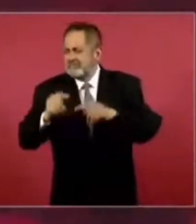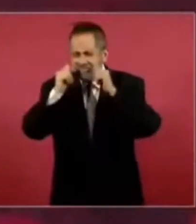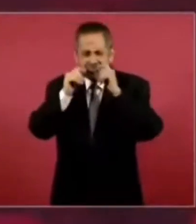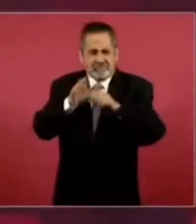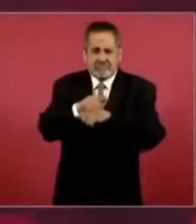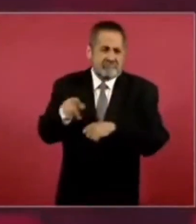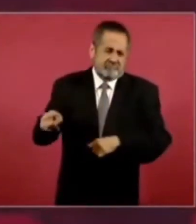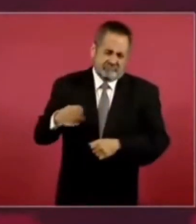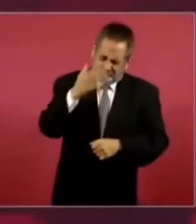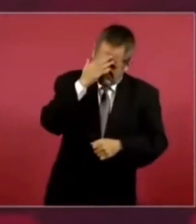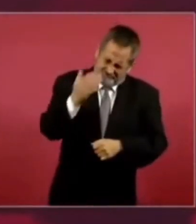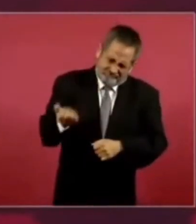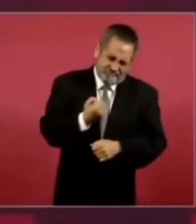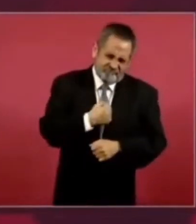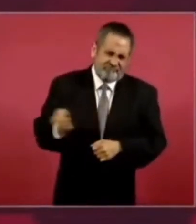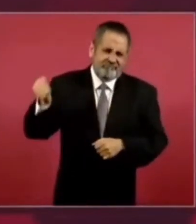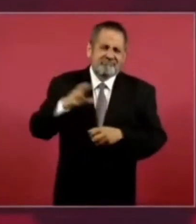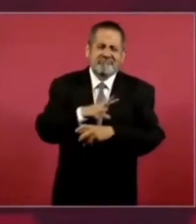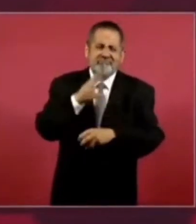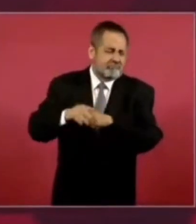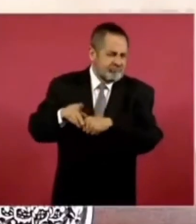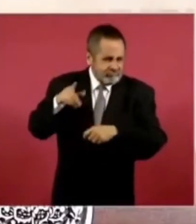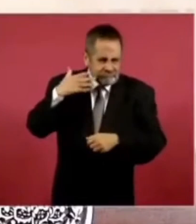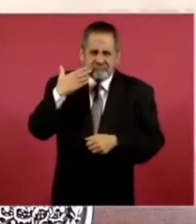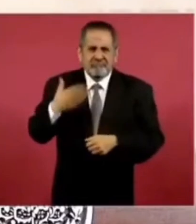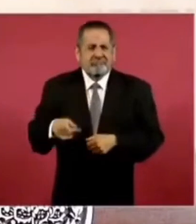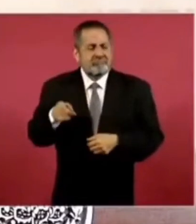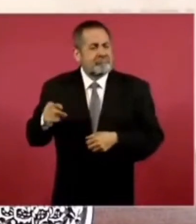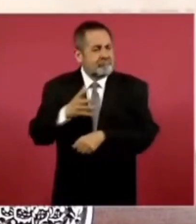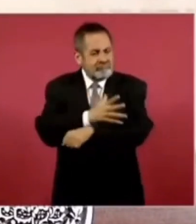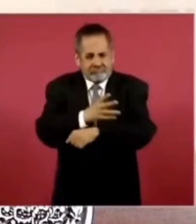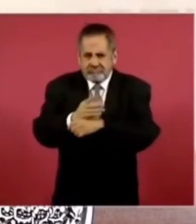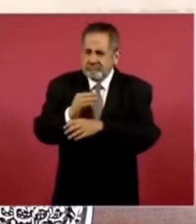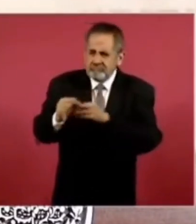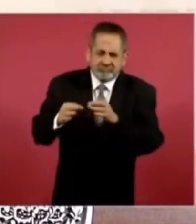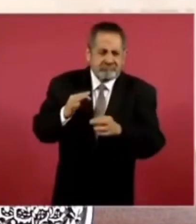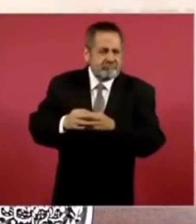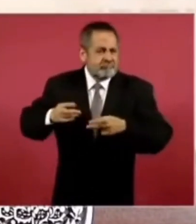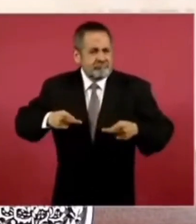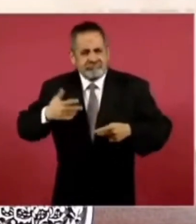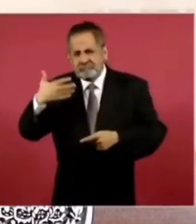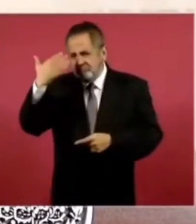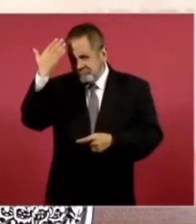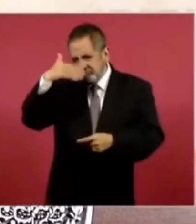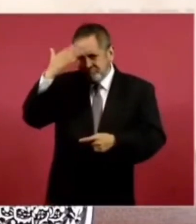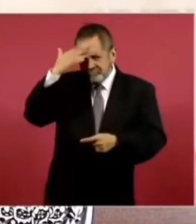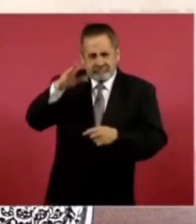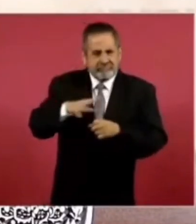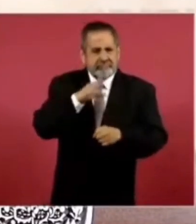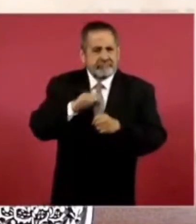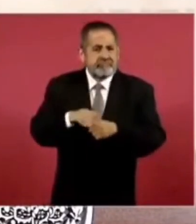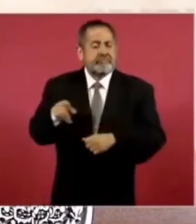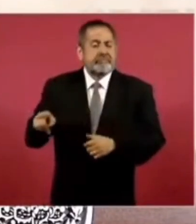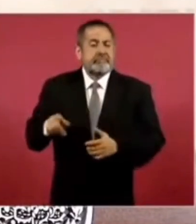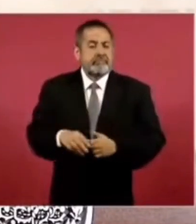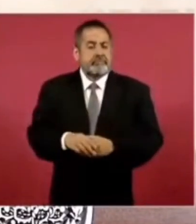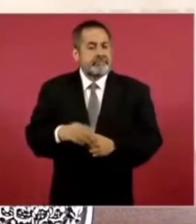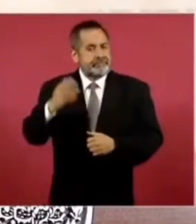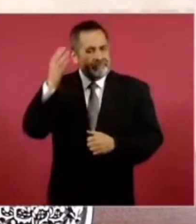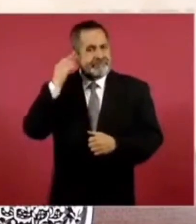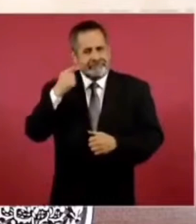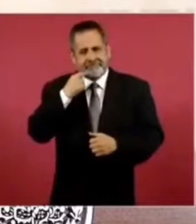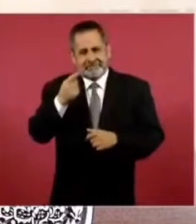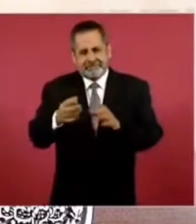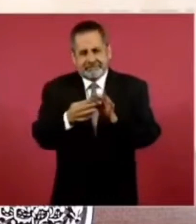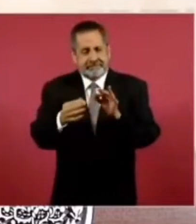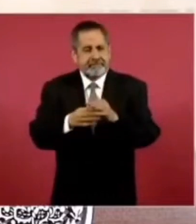es buenísima es una mujer preparada ya les platiqué